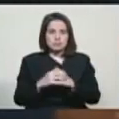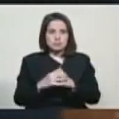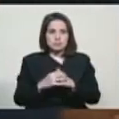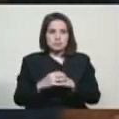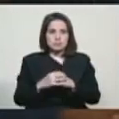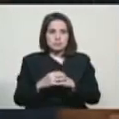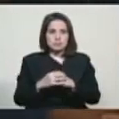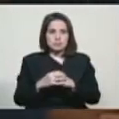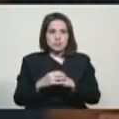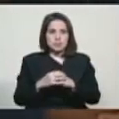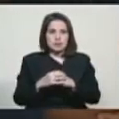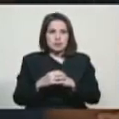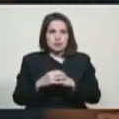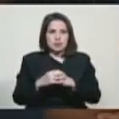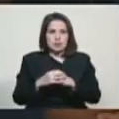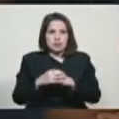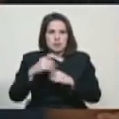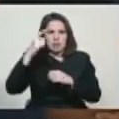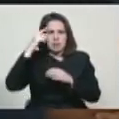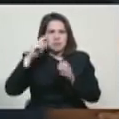¿Sabe qué significa sábelo en español?